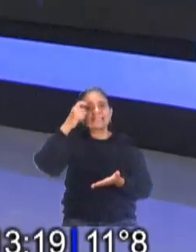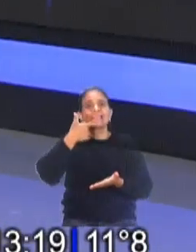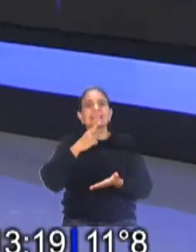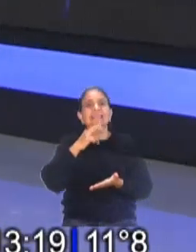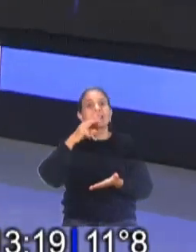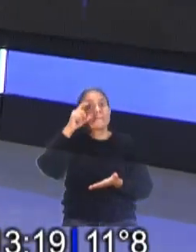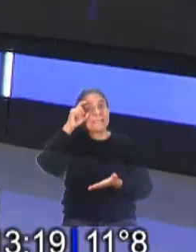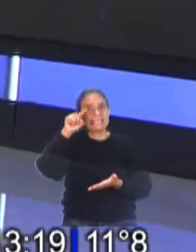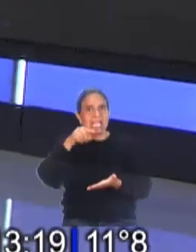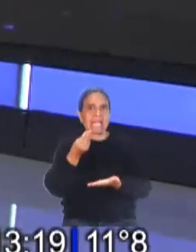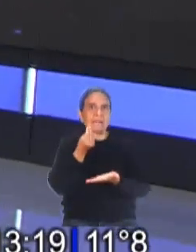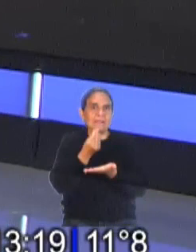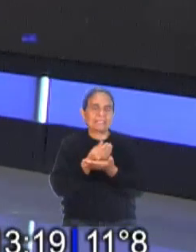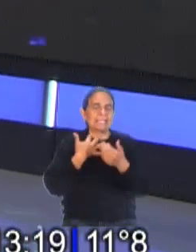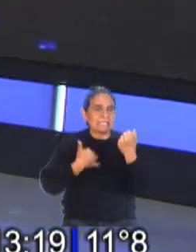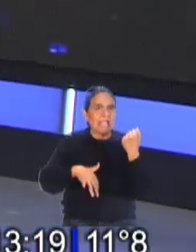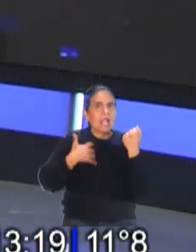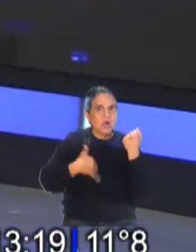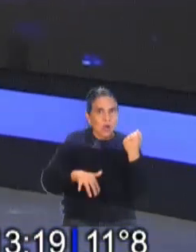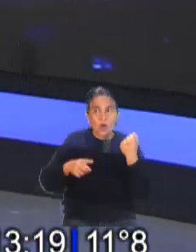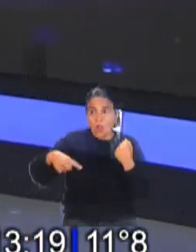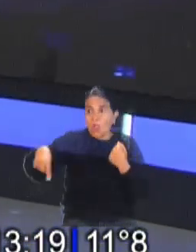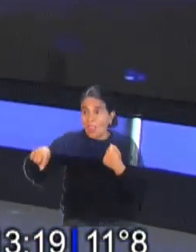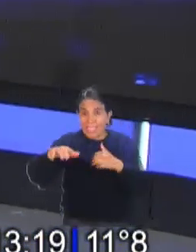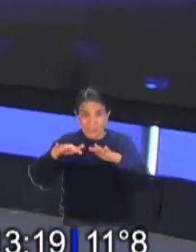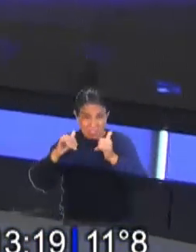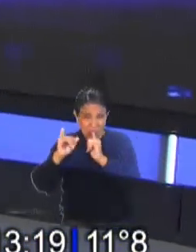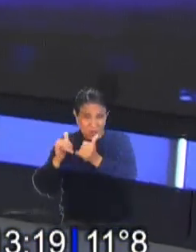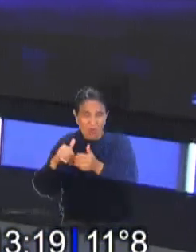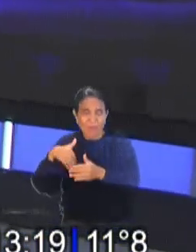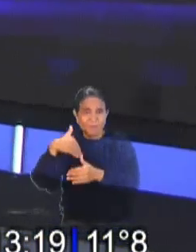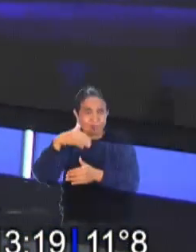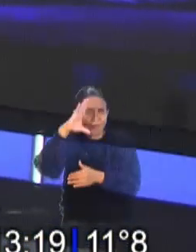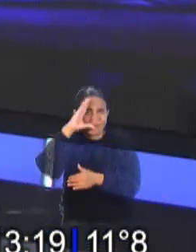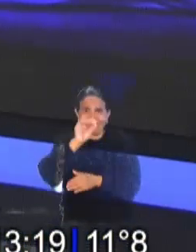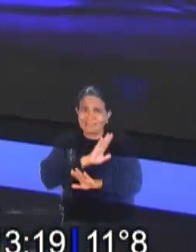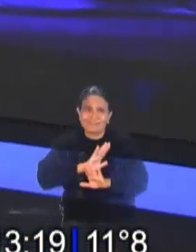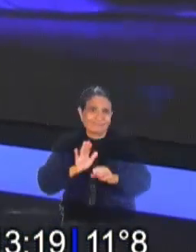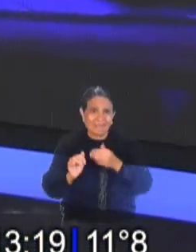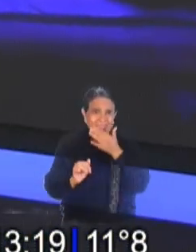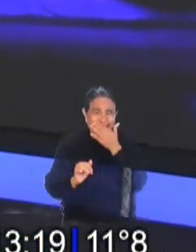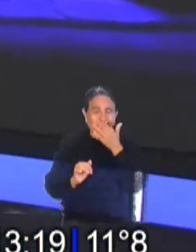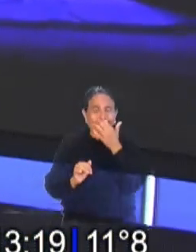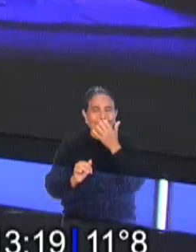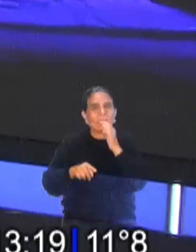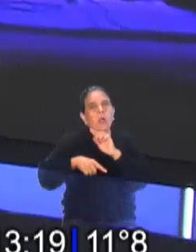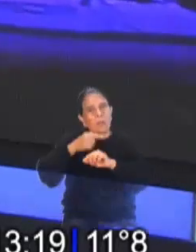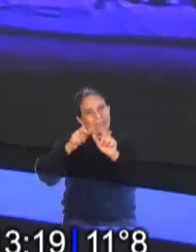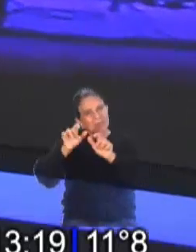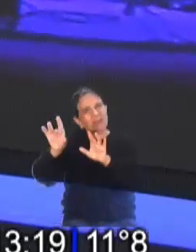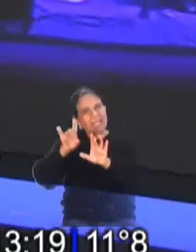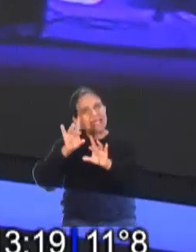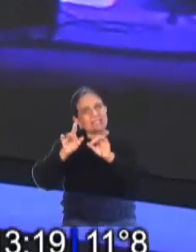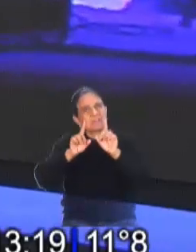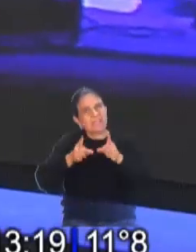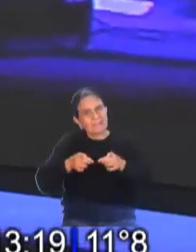experiencia que no se van a olvidar más. Además, hubo otros músicos invitados en esta orquesta sinfónica que se armó con